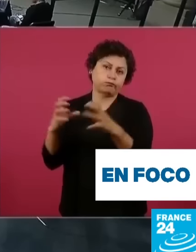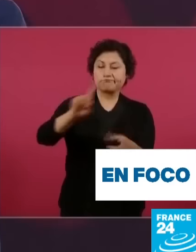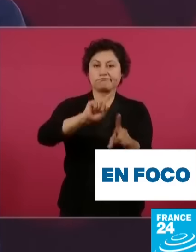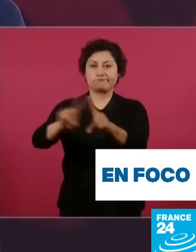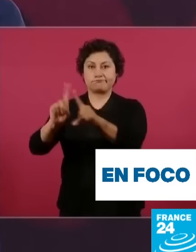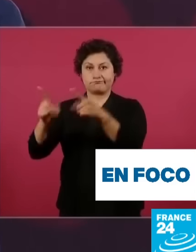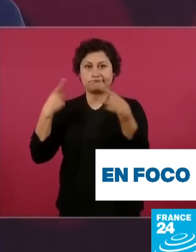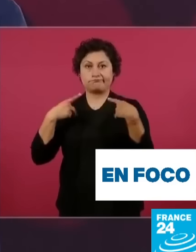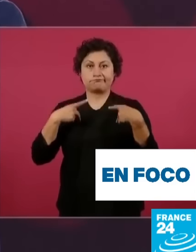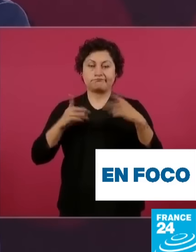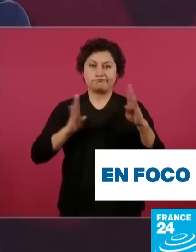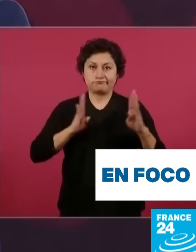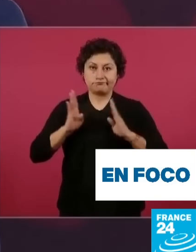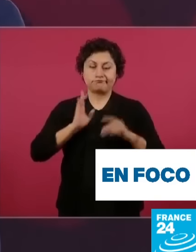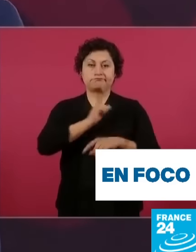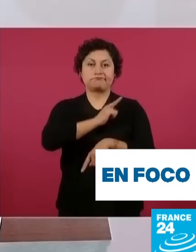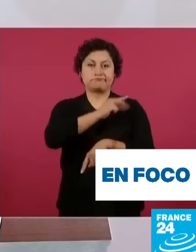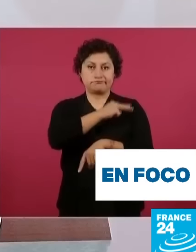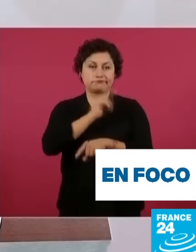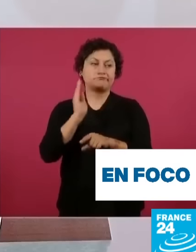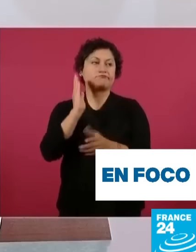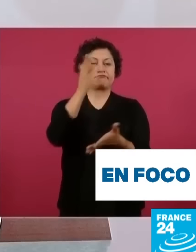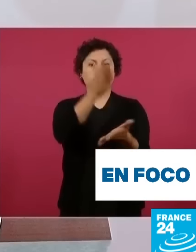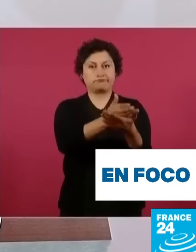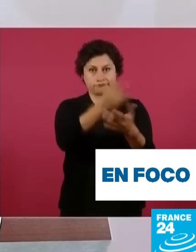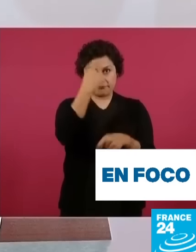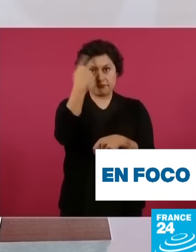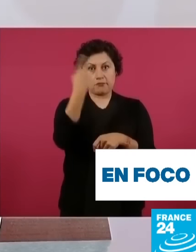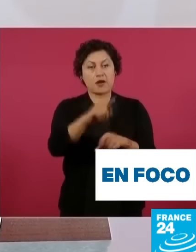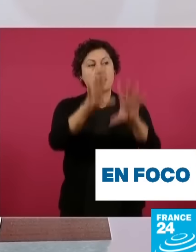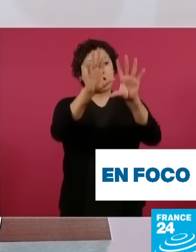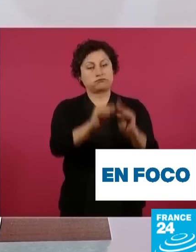suficiente para garantizar la paz, la tranquilidad,